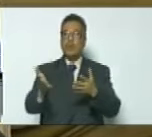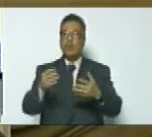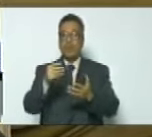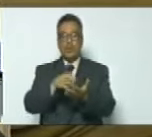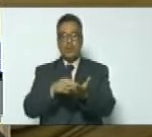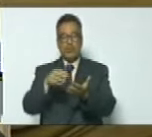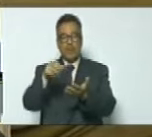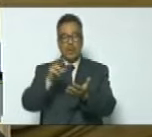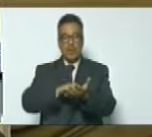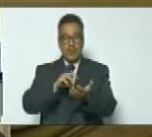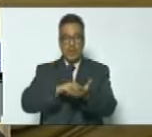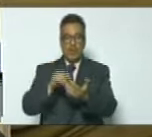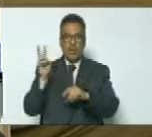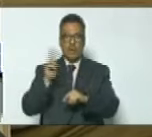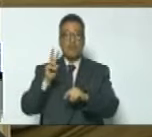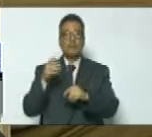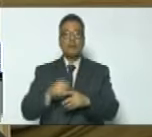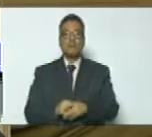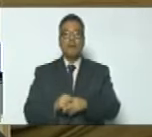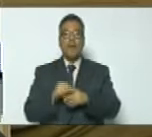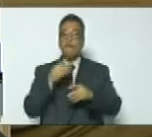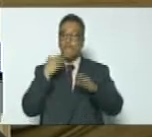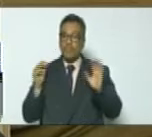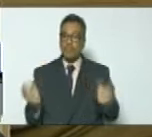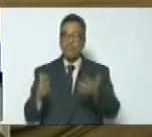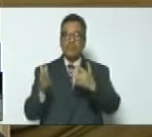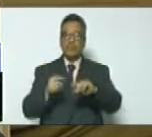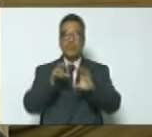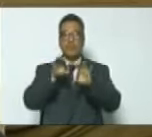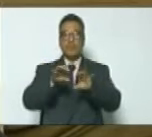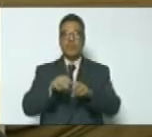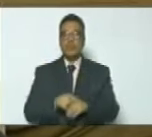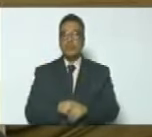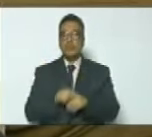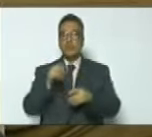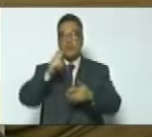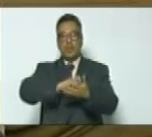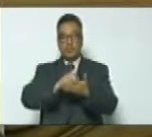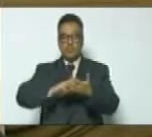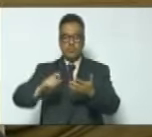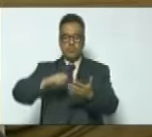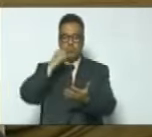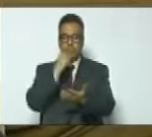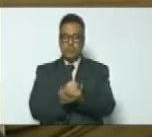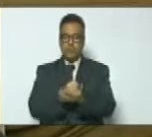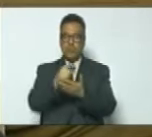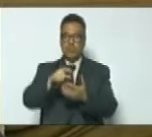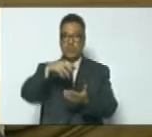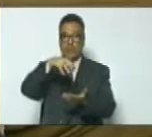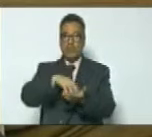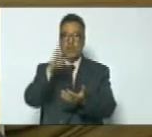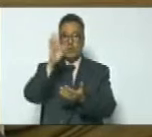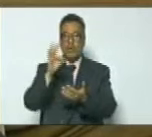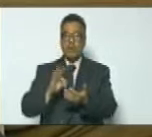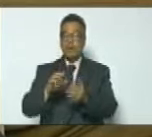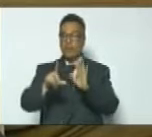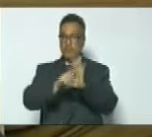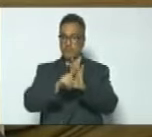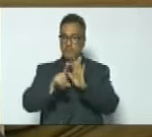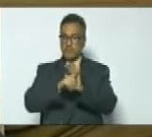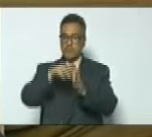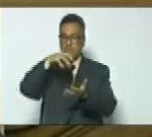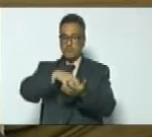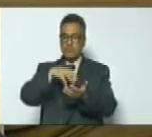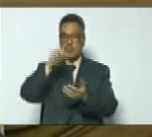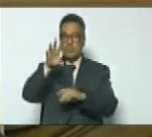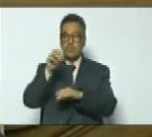la República Bolivariana de Venezuela y dar máxima difusión del mismo. Dado, firmado y sellado en el Palacio Federal Legislativo, sede